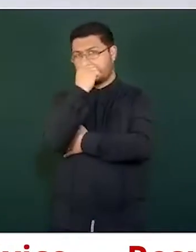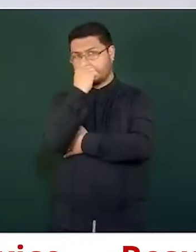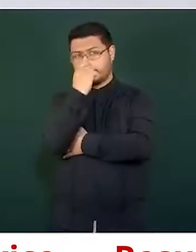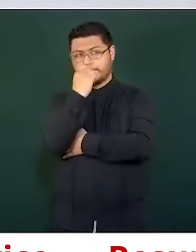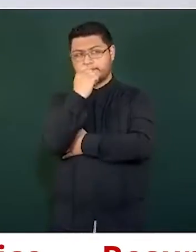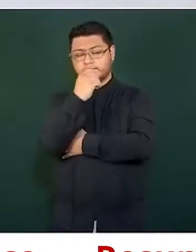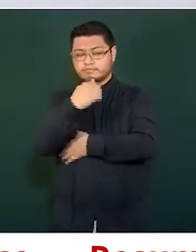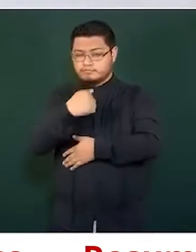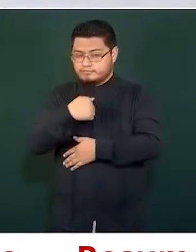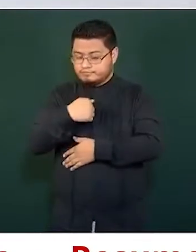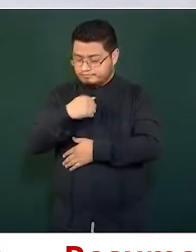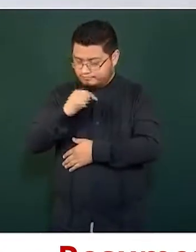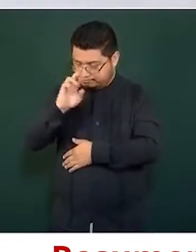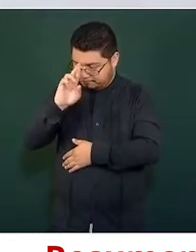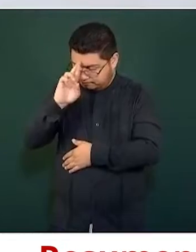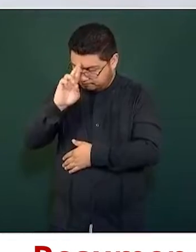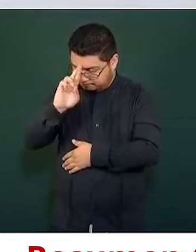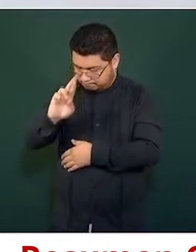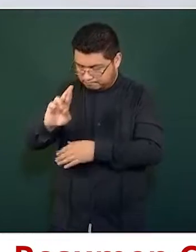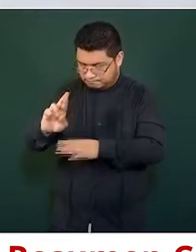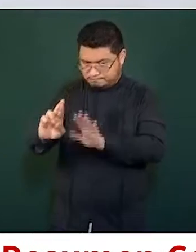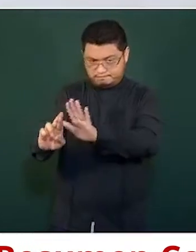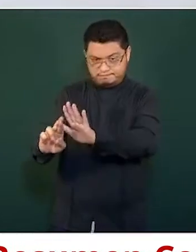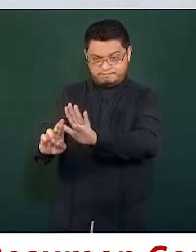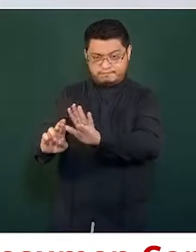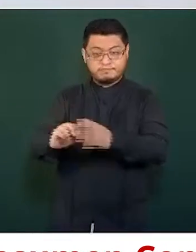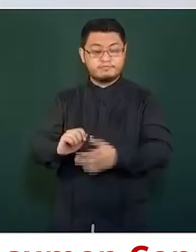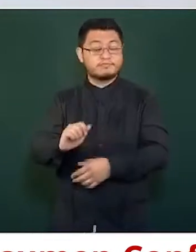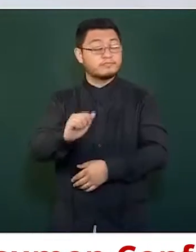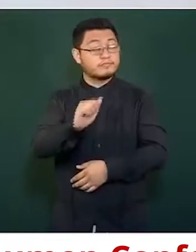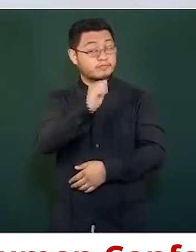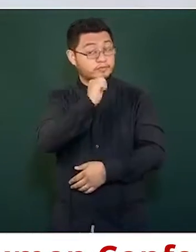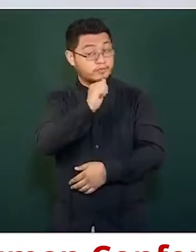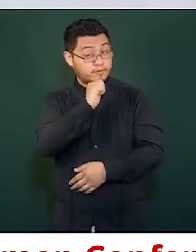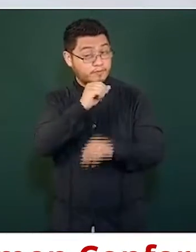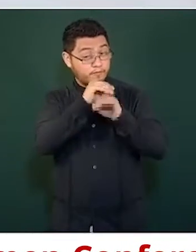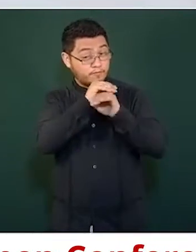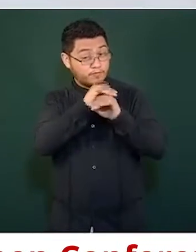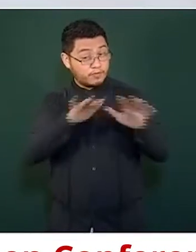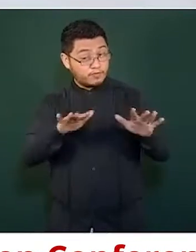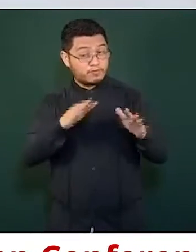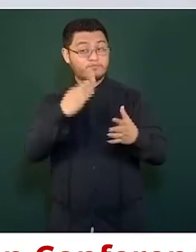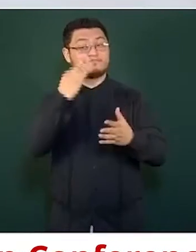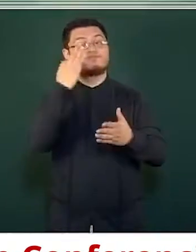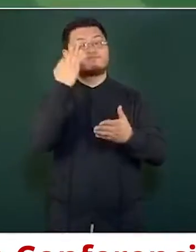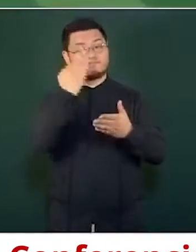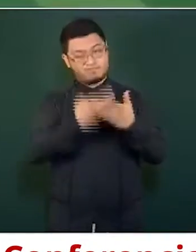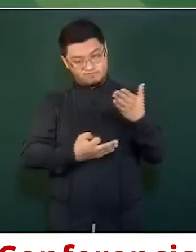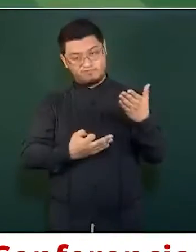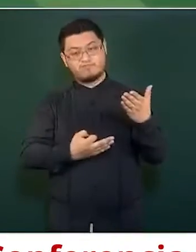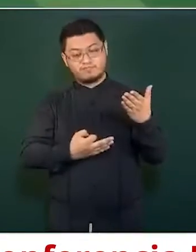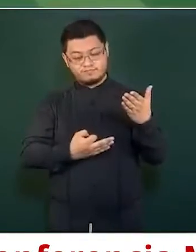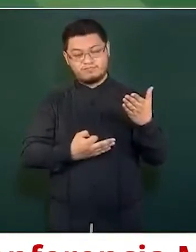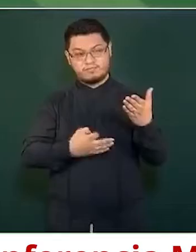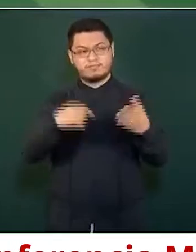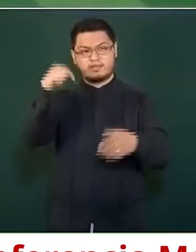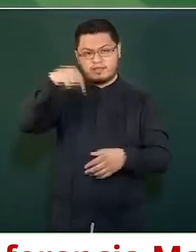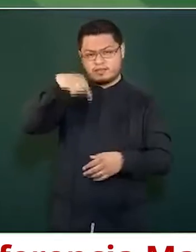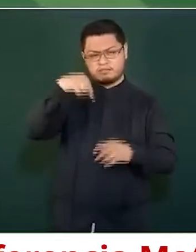con todo respeto, no tienen información de lo que se está haciendo en